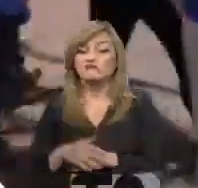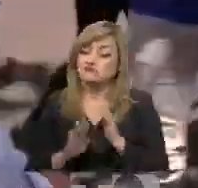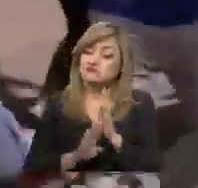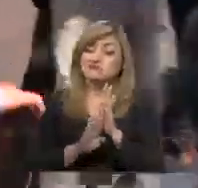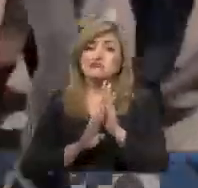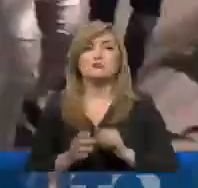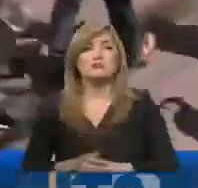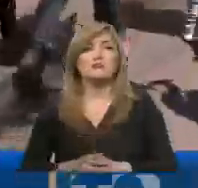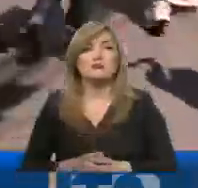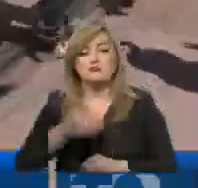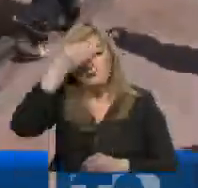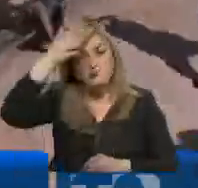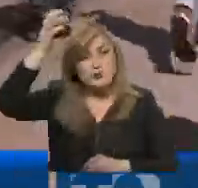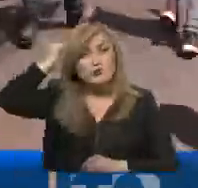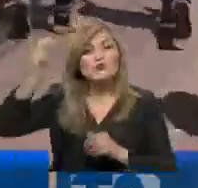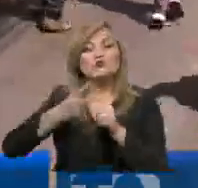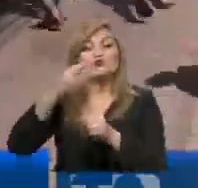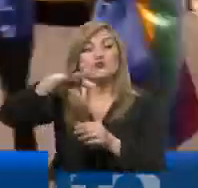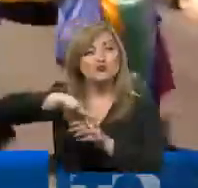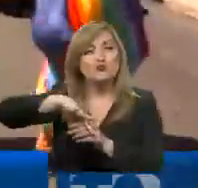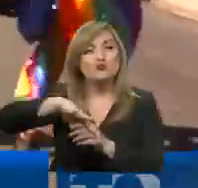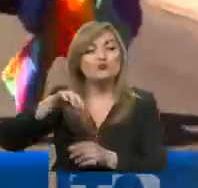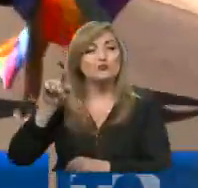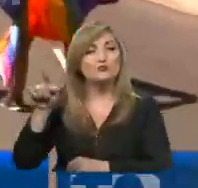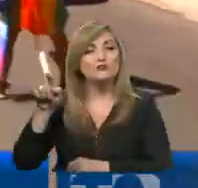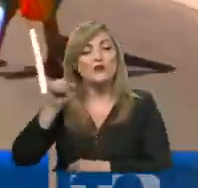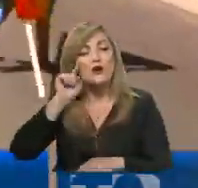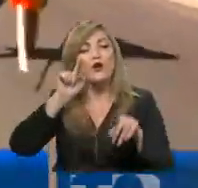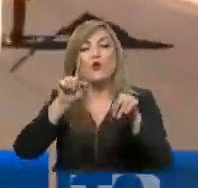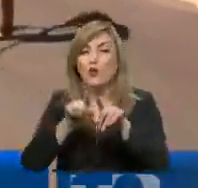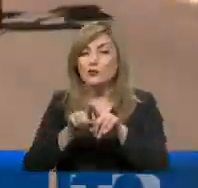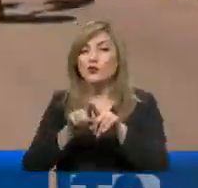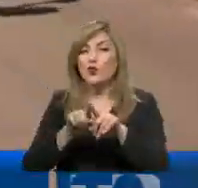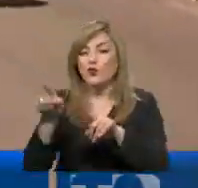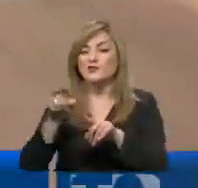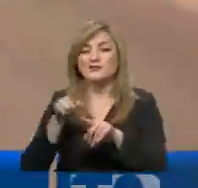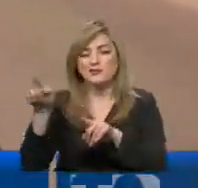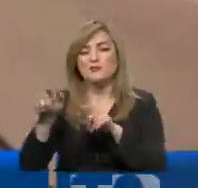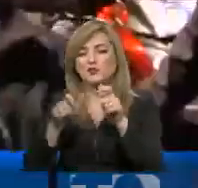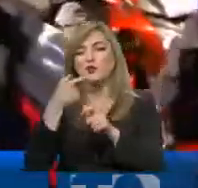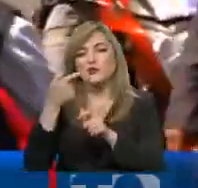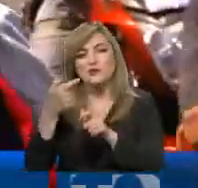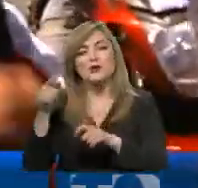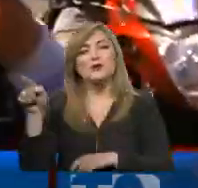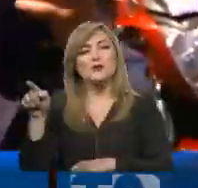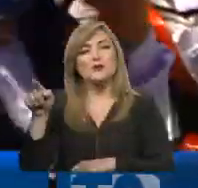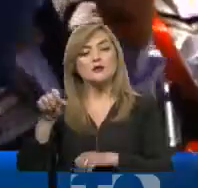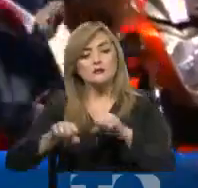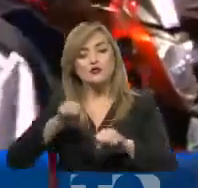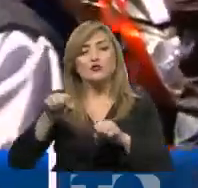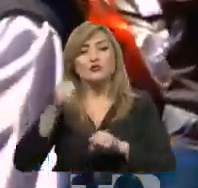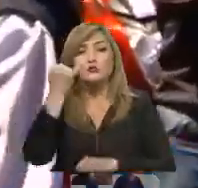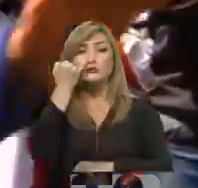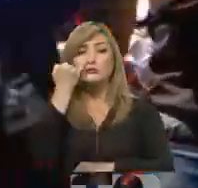la tendencia y Yacu Pérez pasa a la segunda vuelta, lo que coinciden ambos es que el activista indígena que se moviliza en bicicleta y que